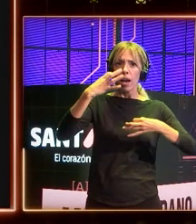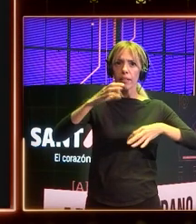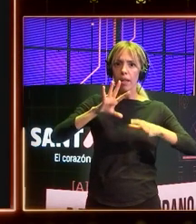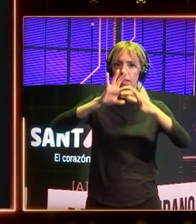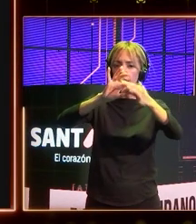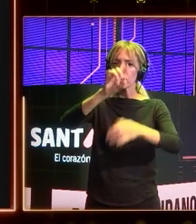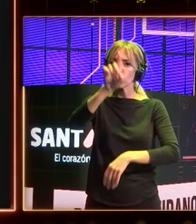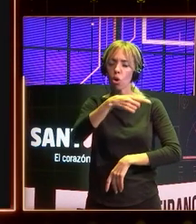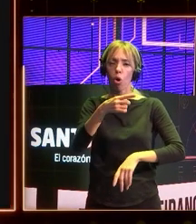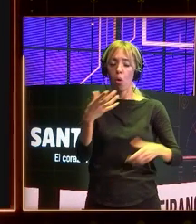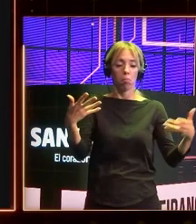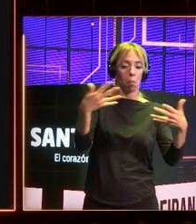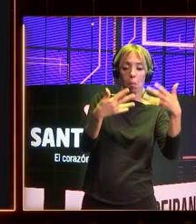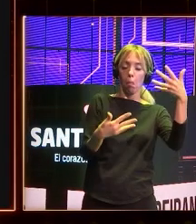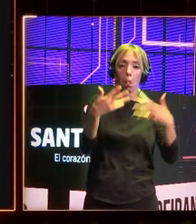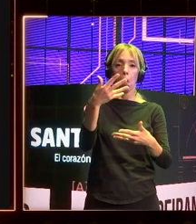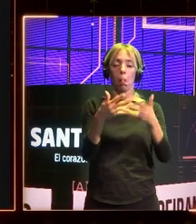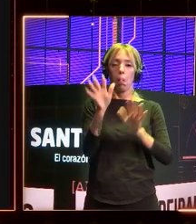realidad.